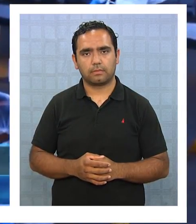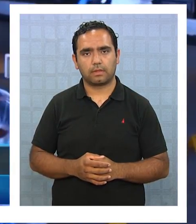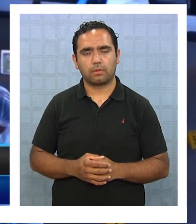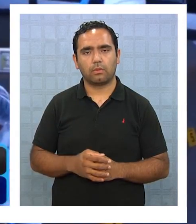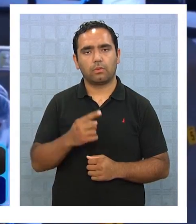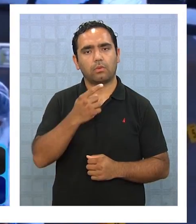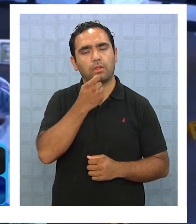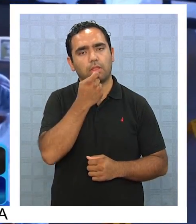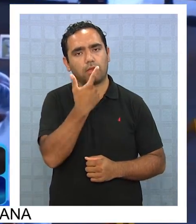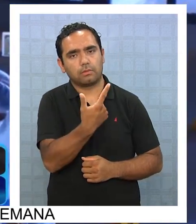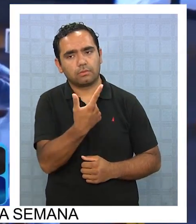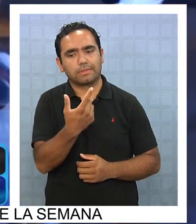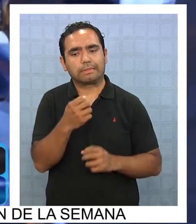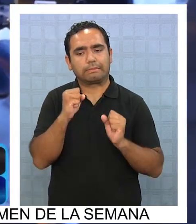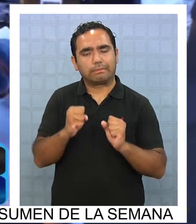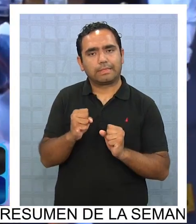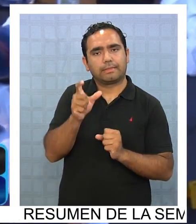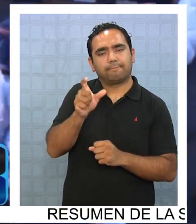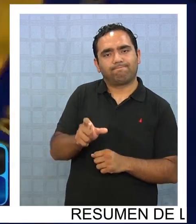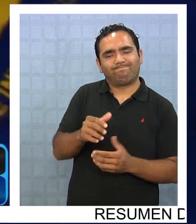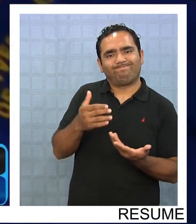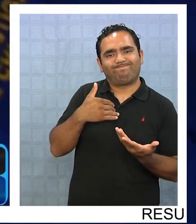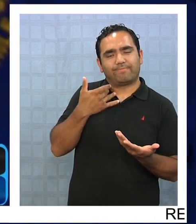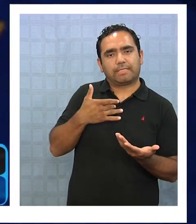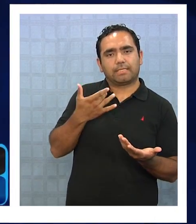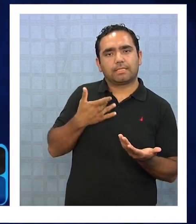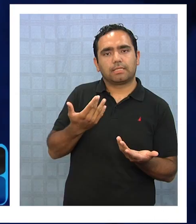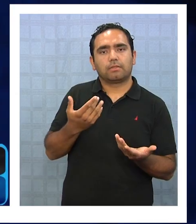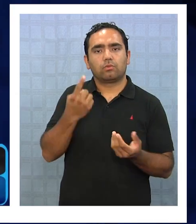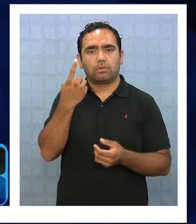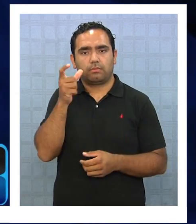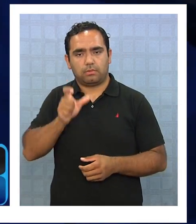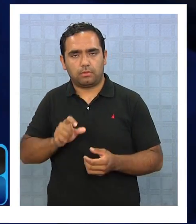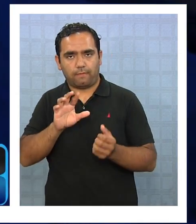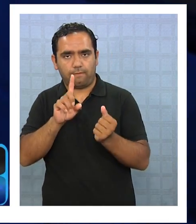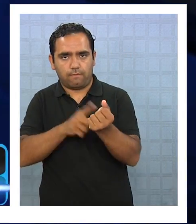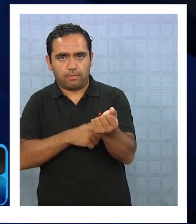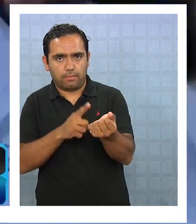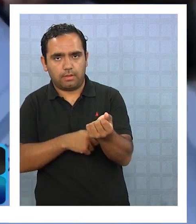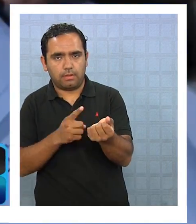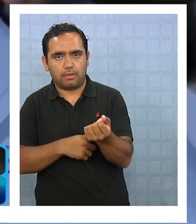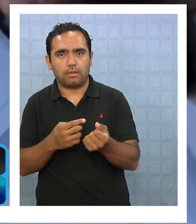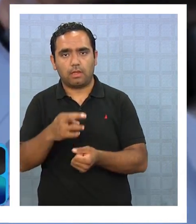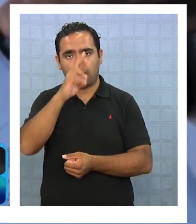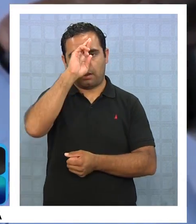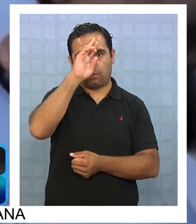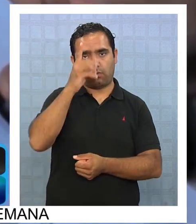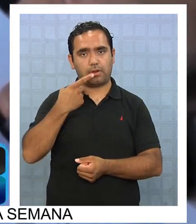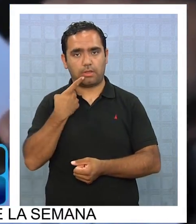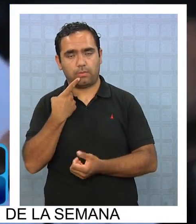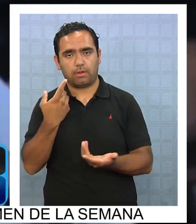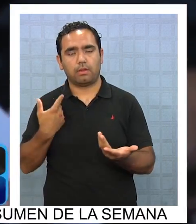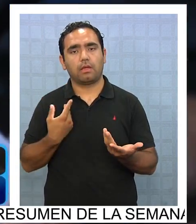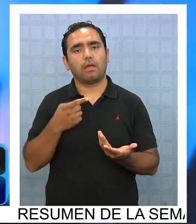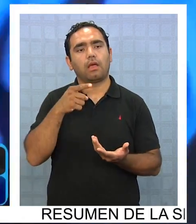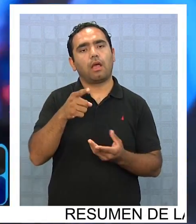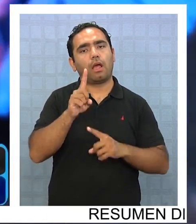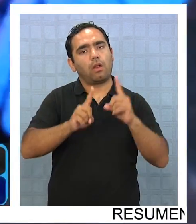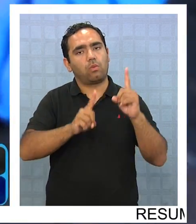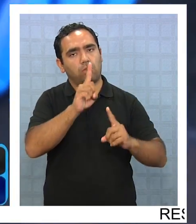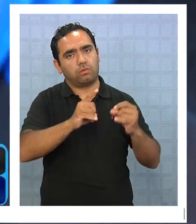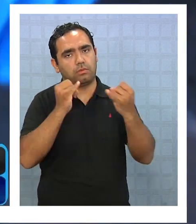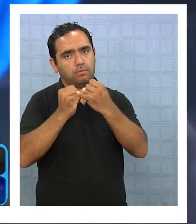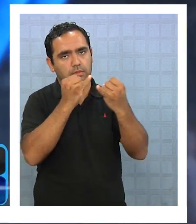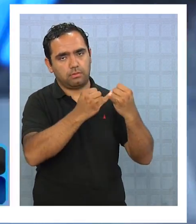Una denuncia por presunta desgracia, formulada por algunos de sus familiares desde la República Dominicana a algunos amigos